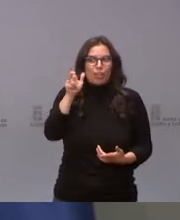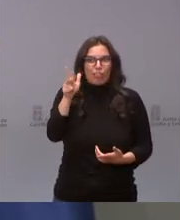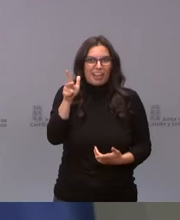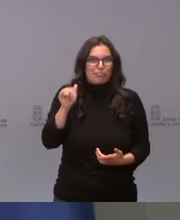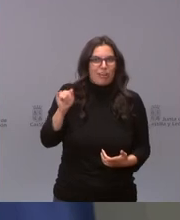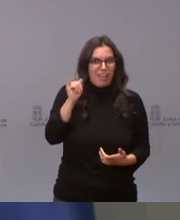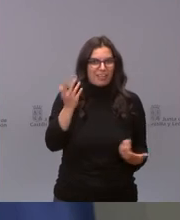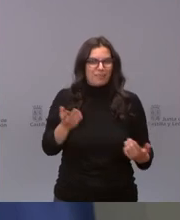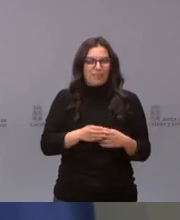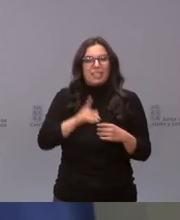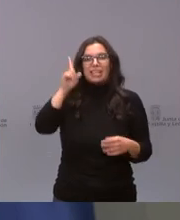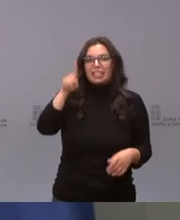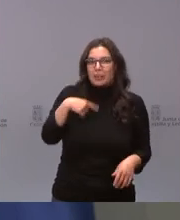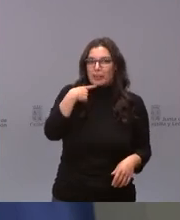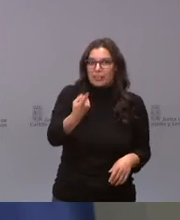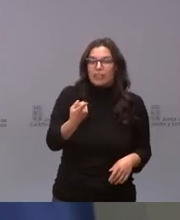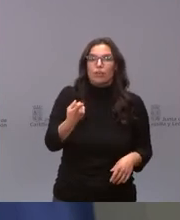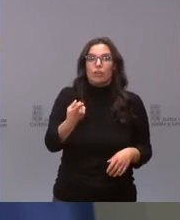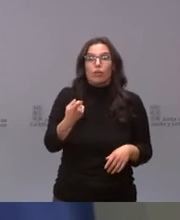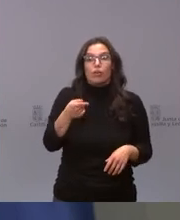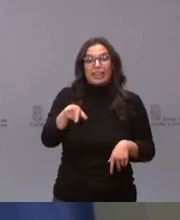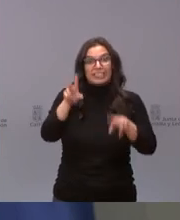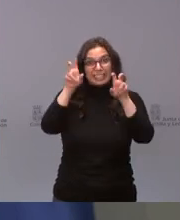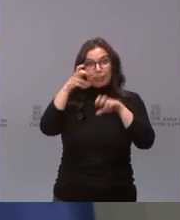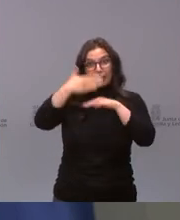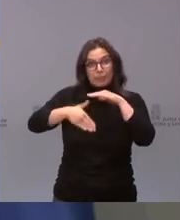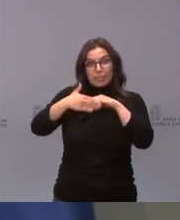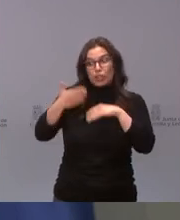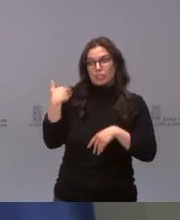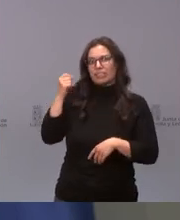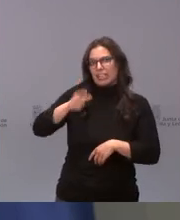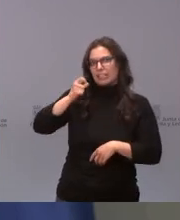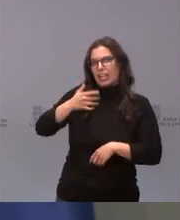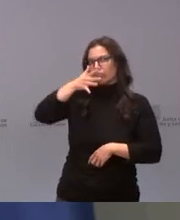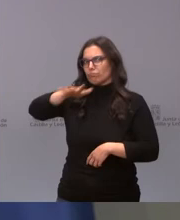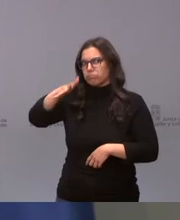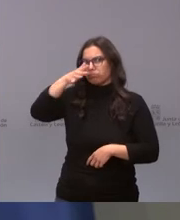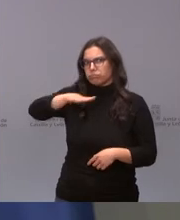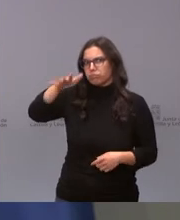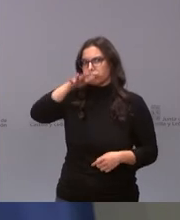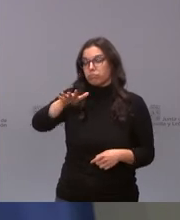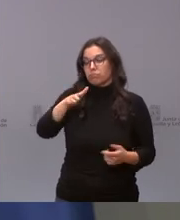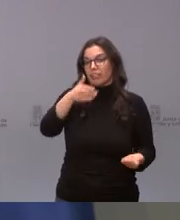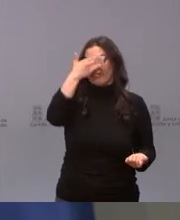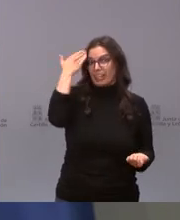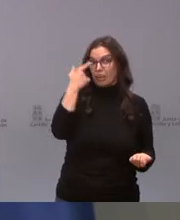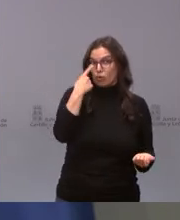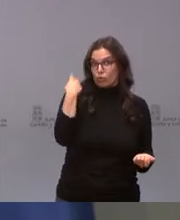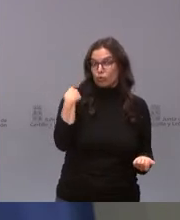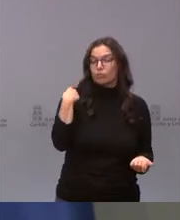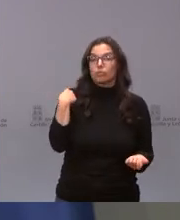de decirles que se ha acudido a la justicia por estas limitaciones en reiteradas ocasiones, durante el verano pasado, y